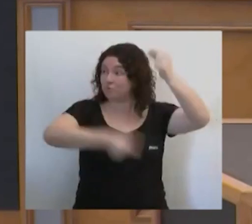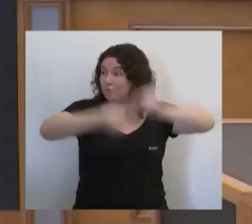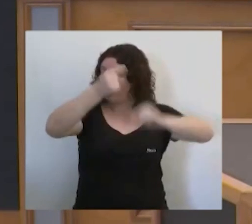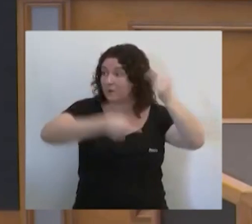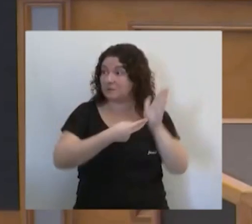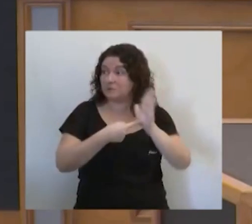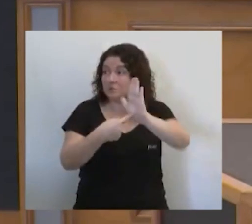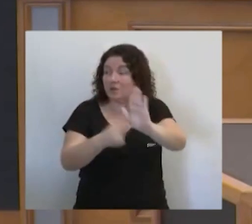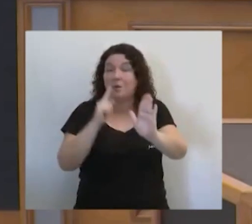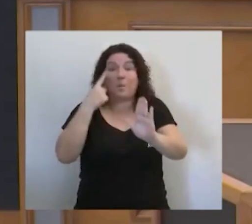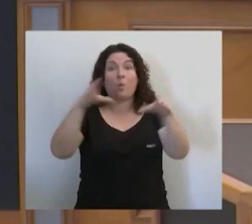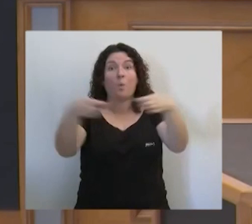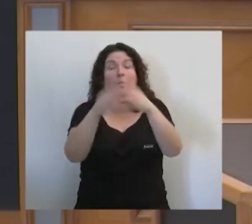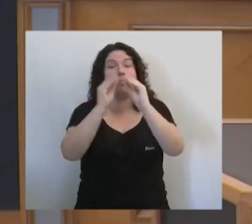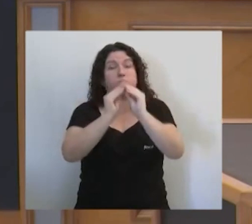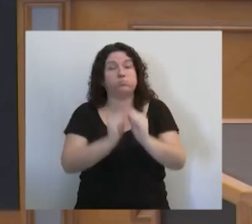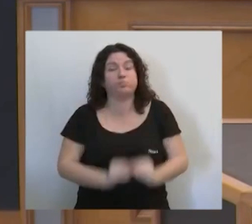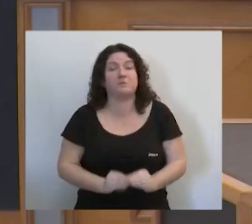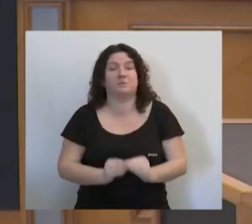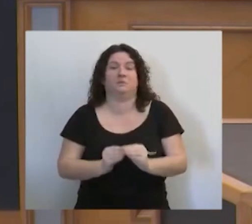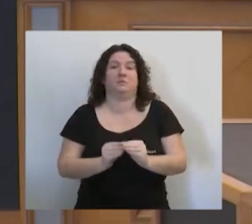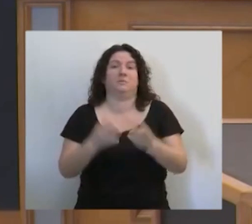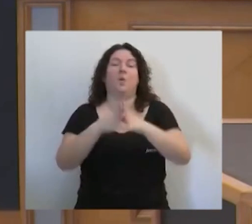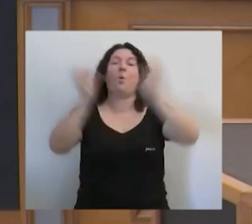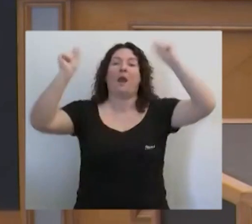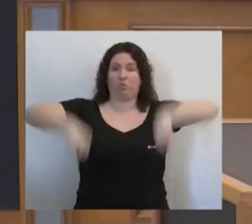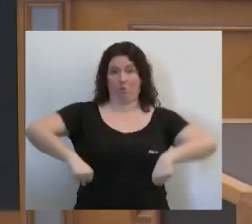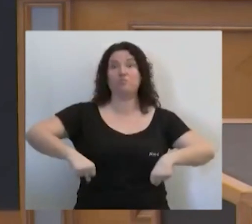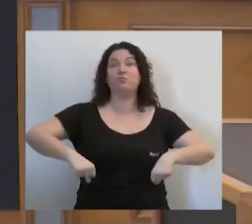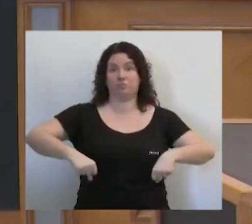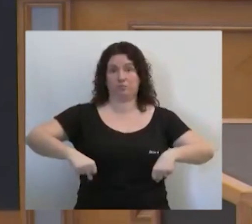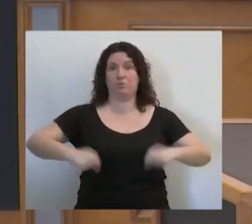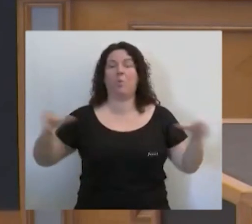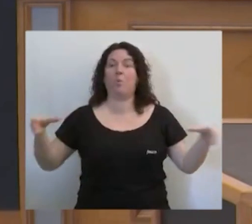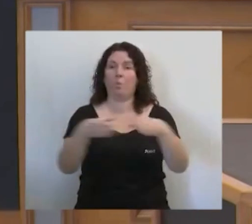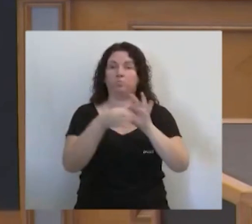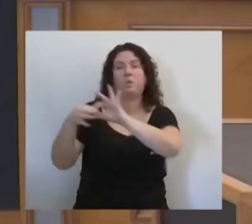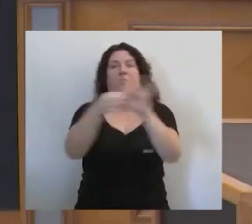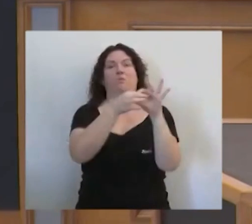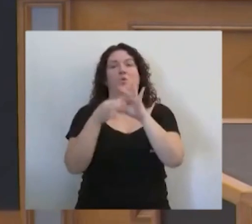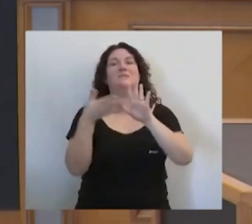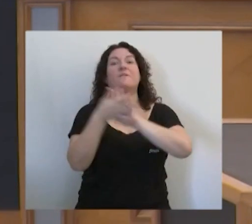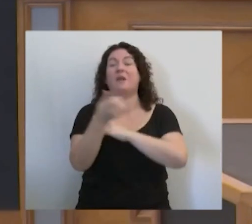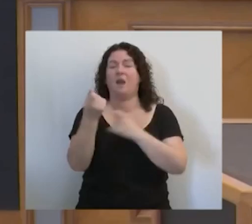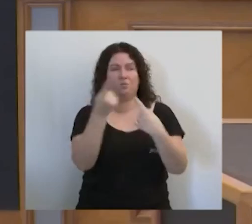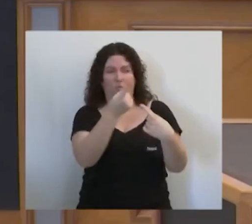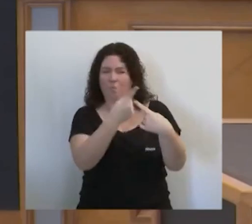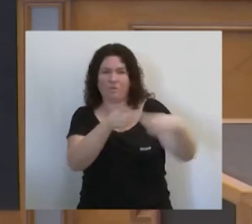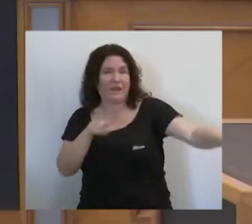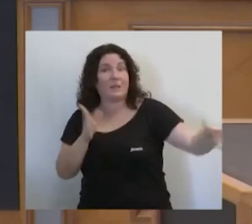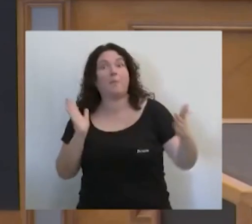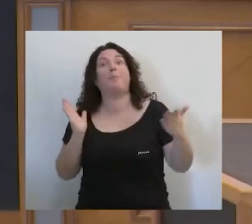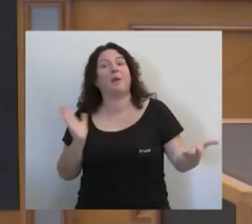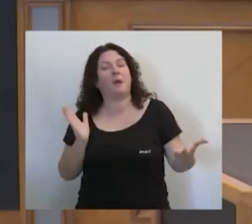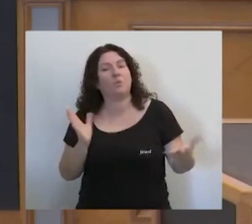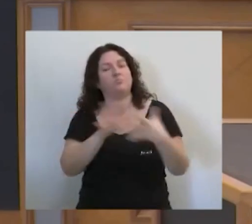elaborados por un equipo de Gobierno en coalición. Demostramos así que, aunque somos muy distintos, podemos alcanzar